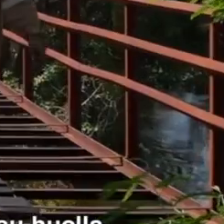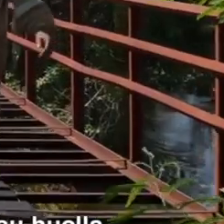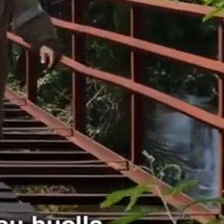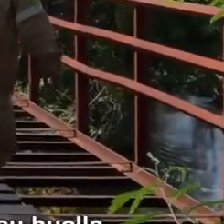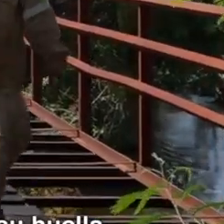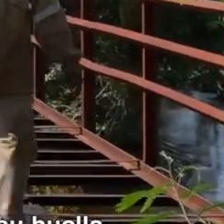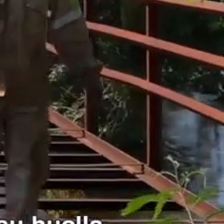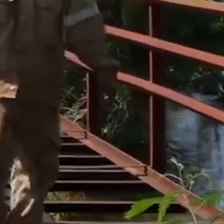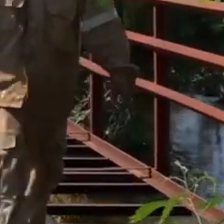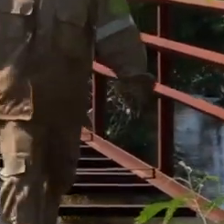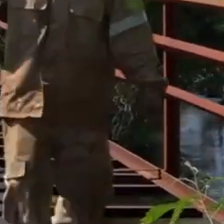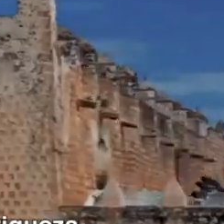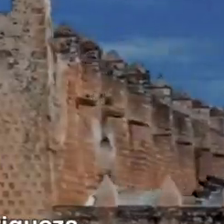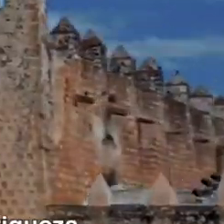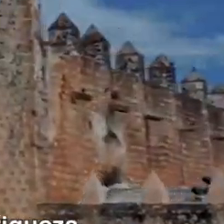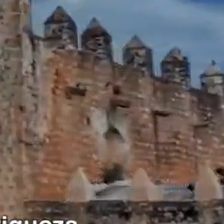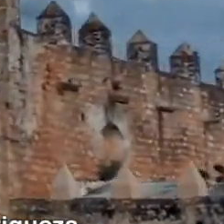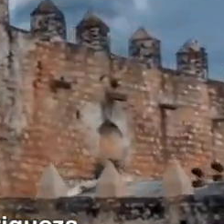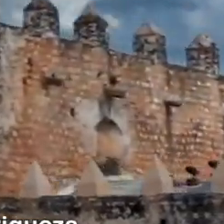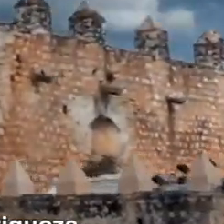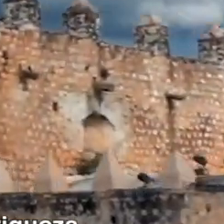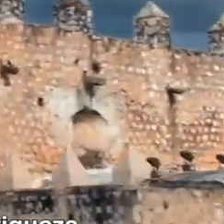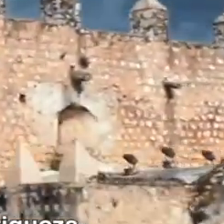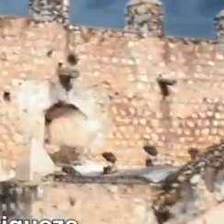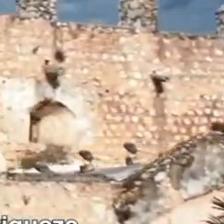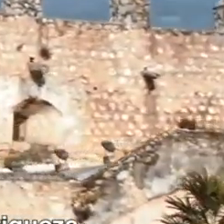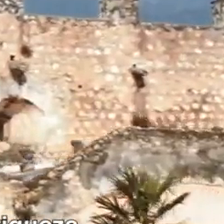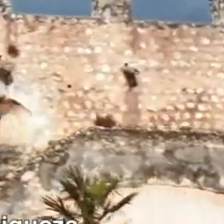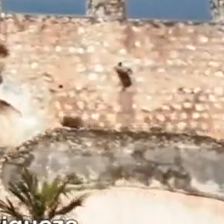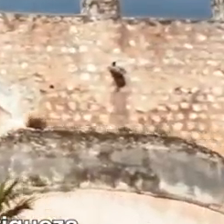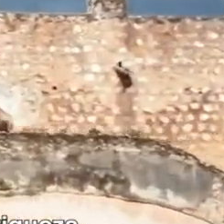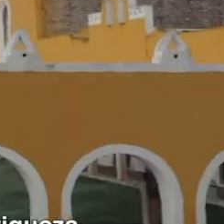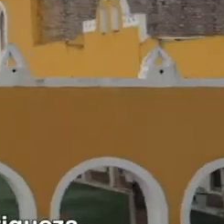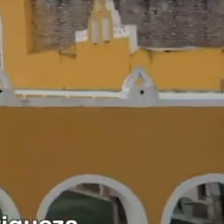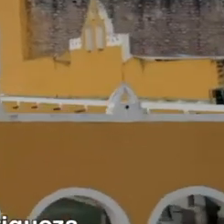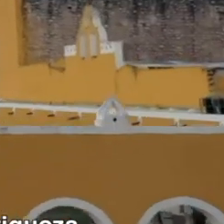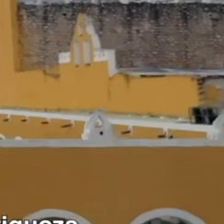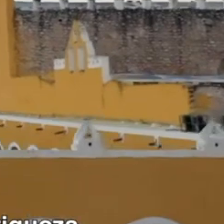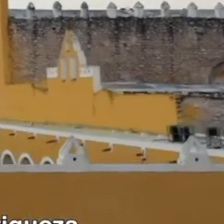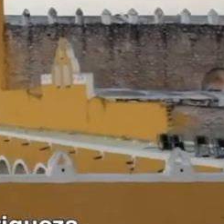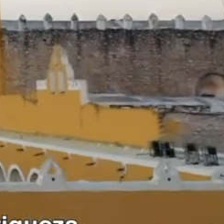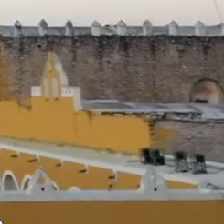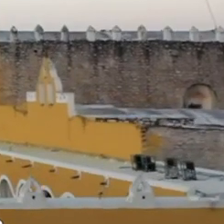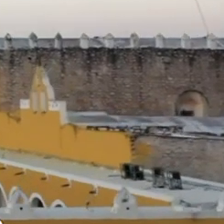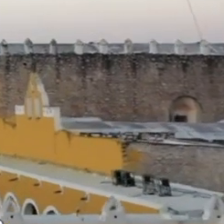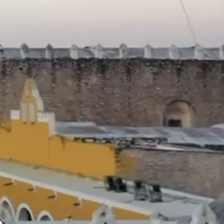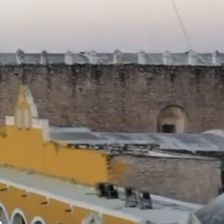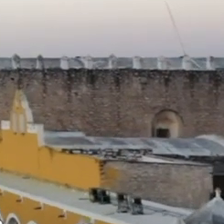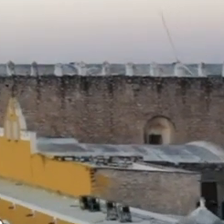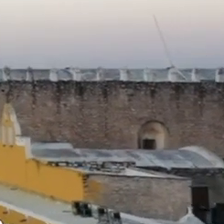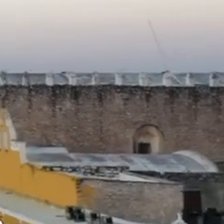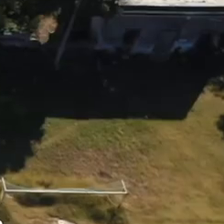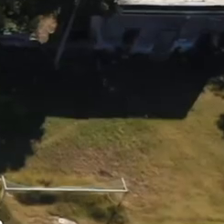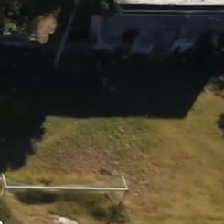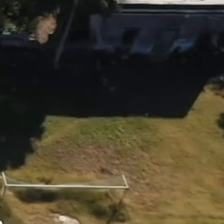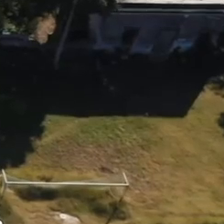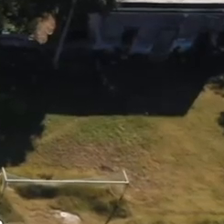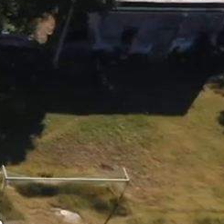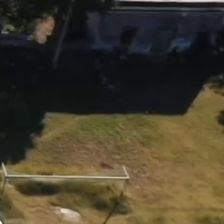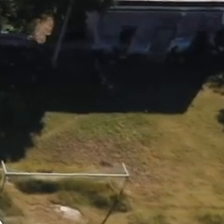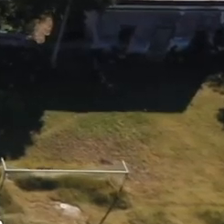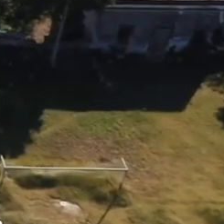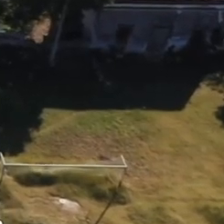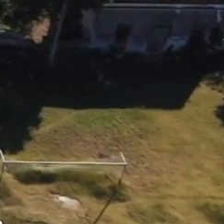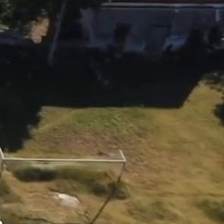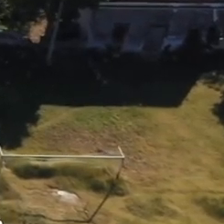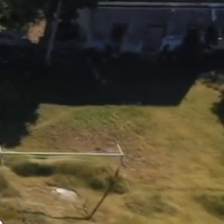también ha dejado su huella. La dejó con la industria nequenera, que si bien generó riqueza, lo hizo a costa del despojo, el